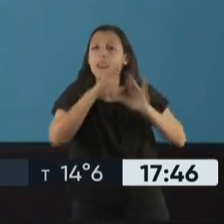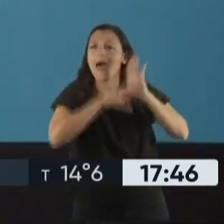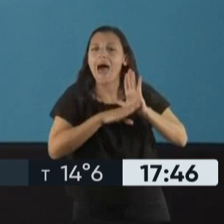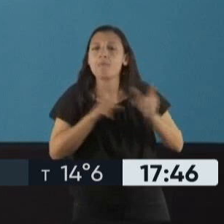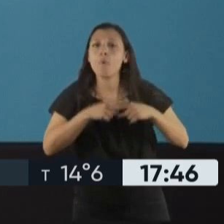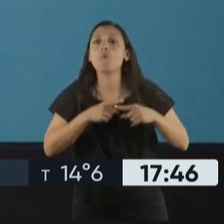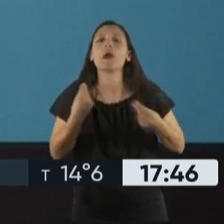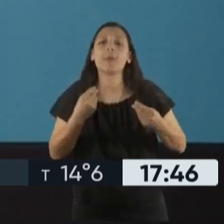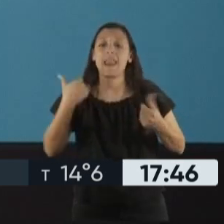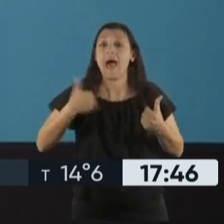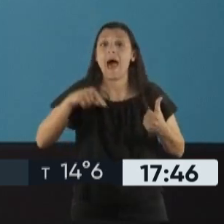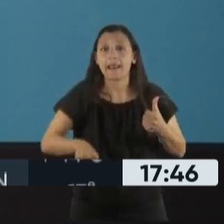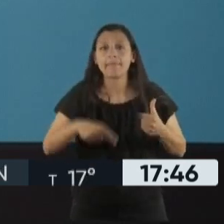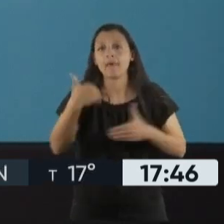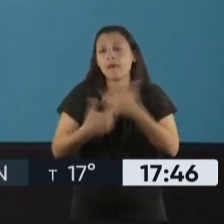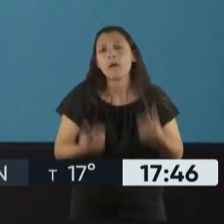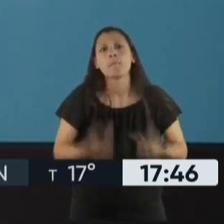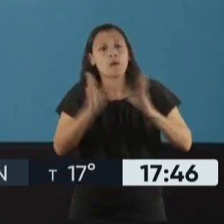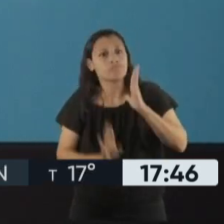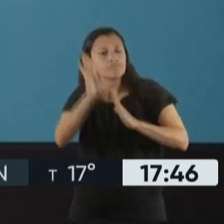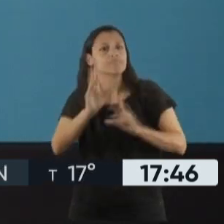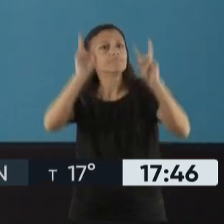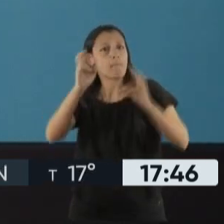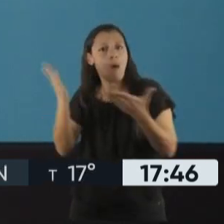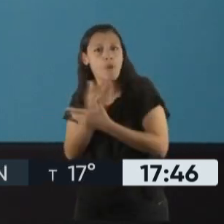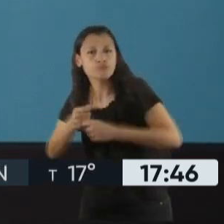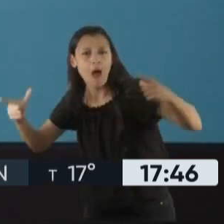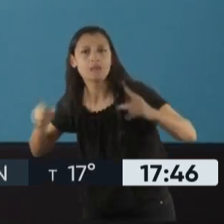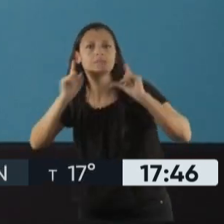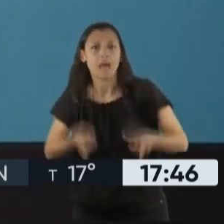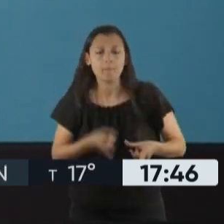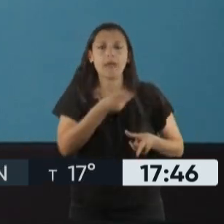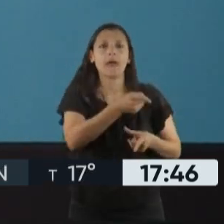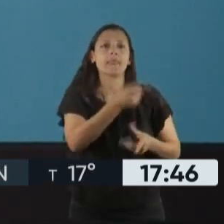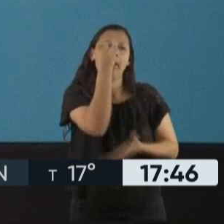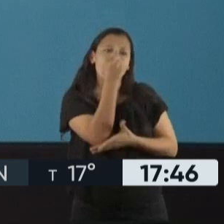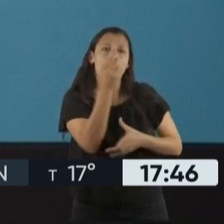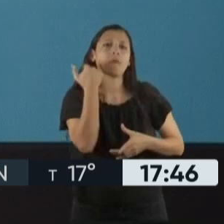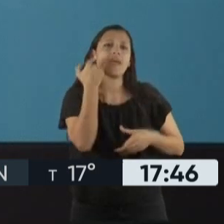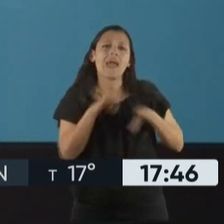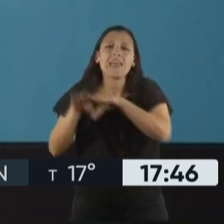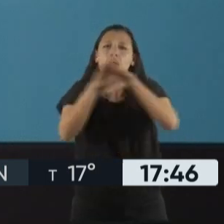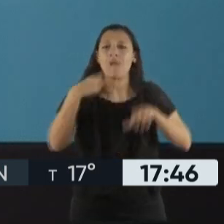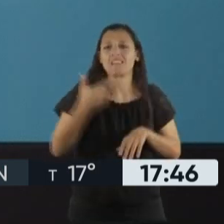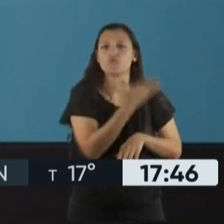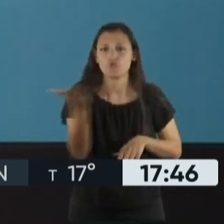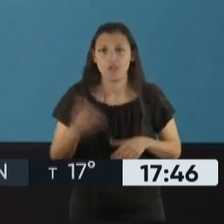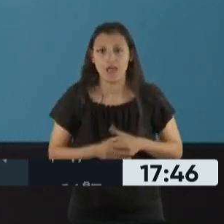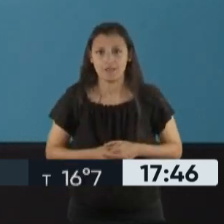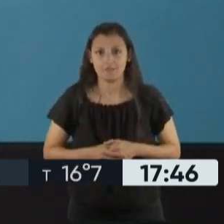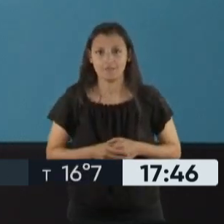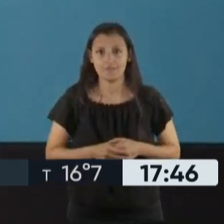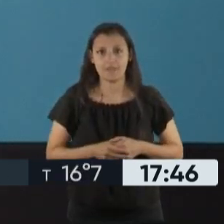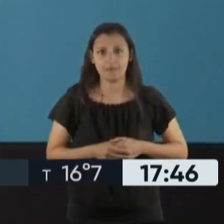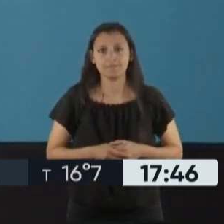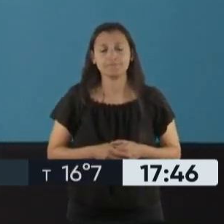de una Argentina con más fuerza desde lo productivo y con mayor equidad social.